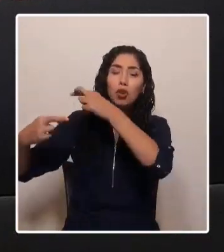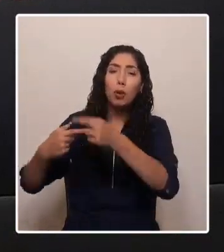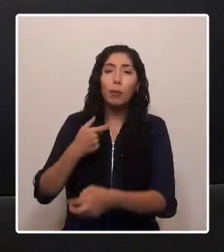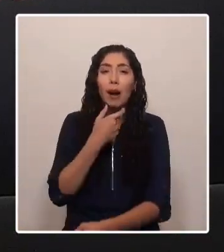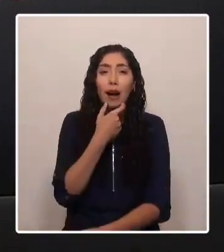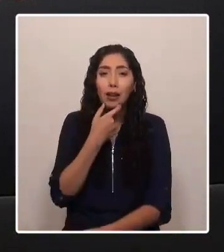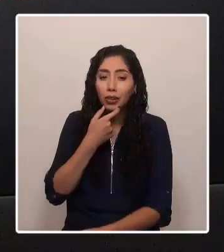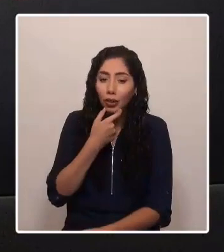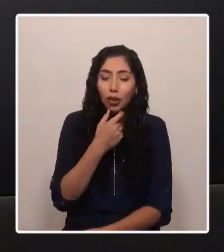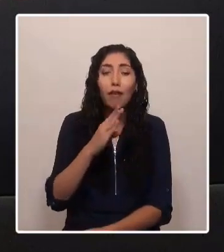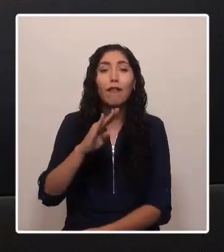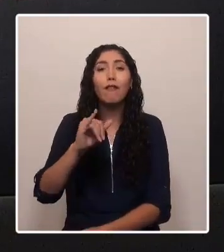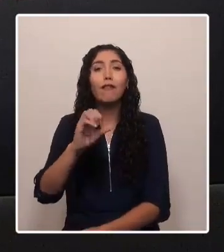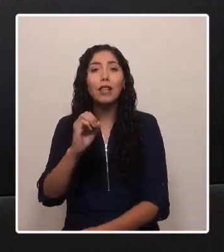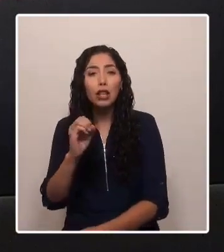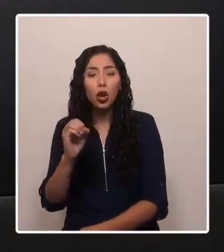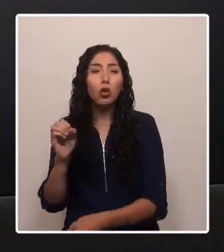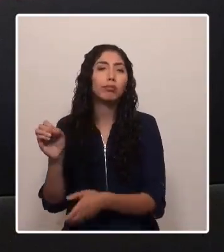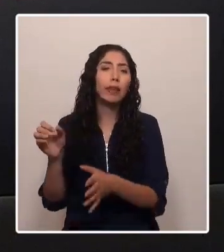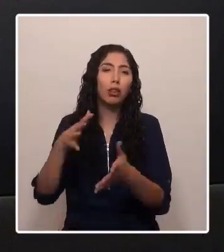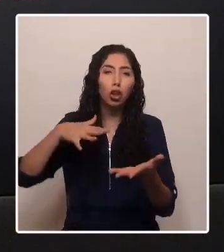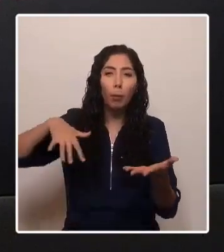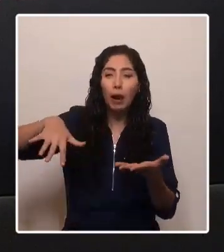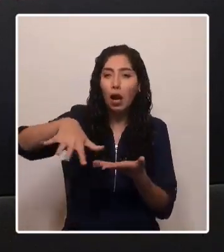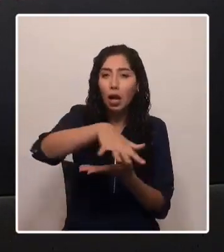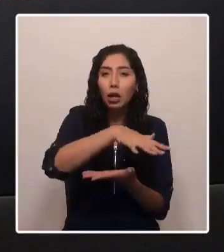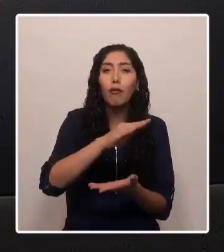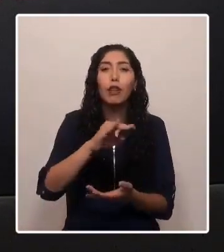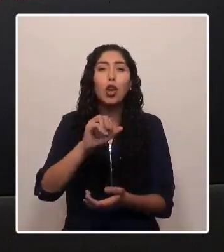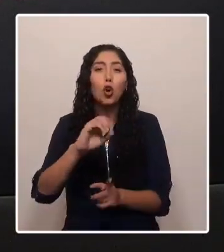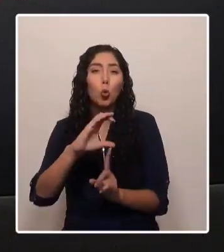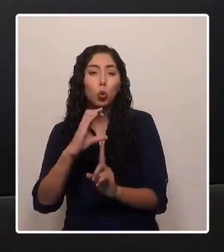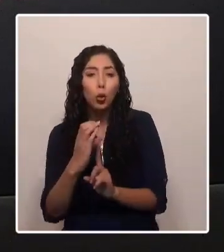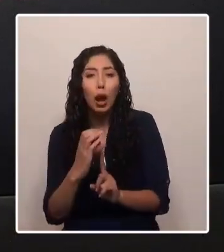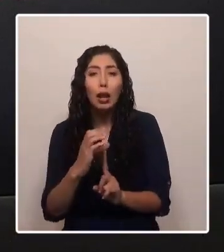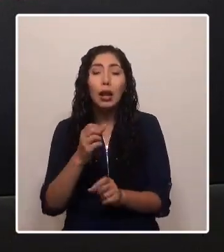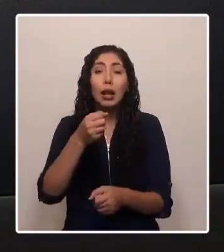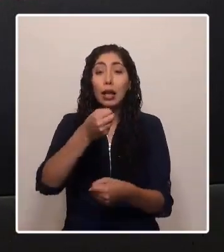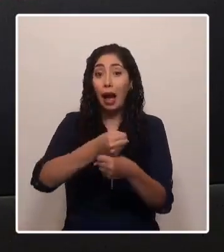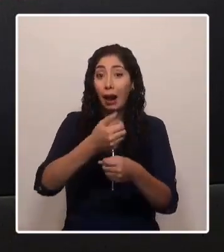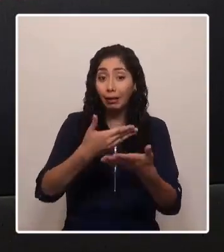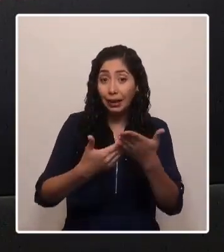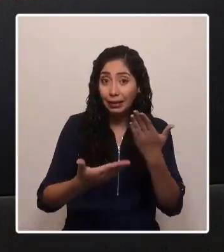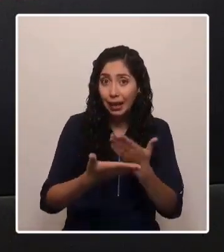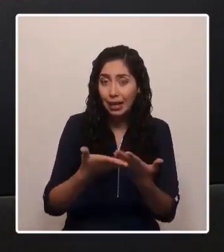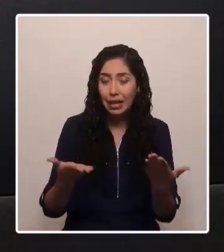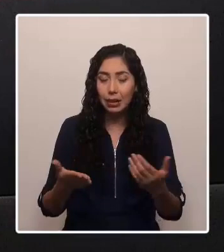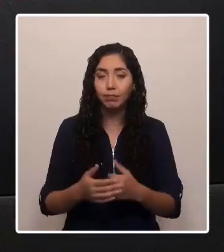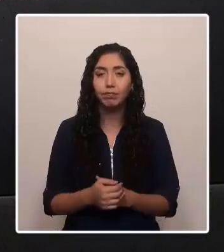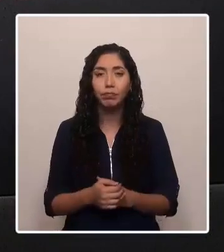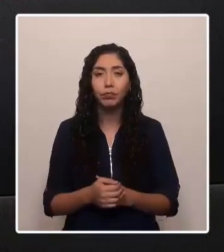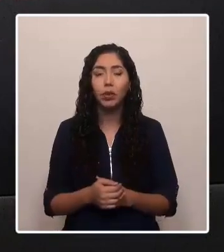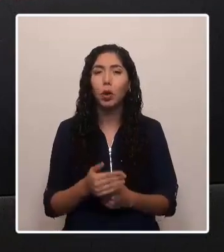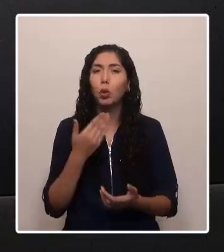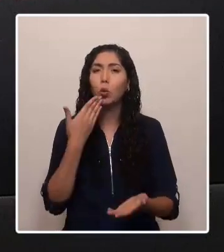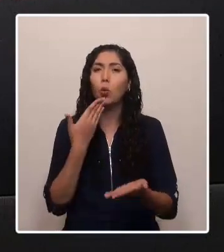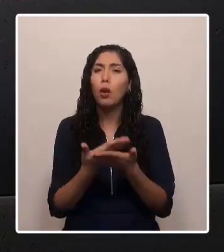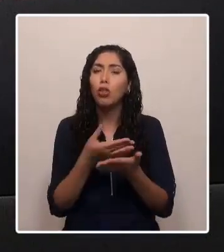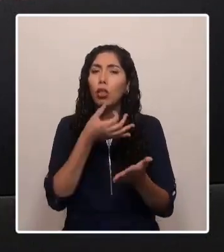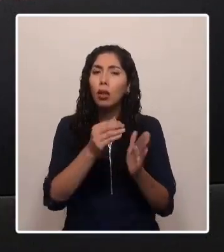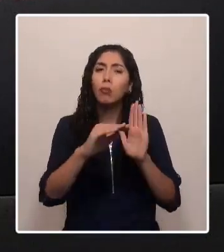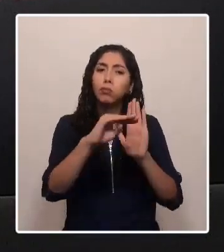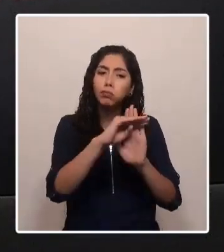arqueológico, bioantropológico, lingüístico, biocultural y la artesanía. Lamentablemente, cada vez que enumeramos ciertas